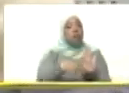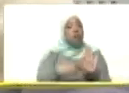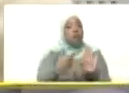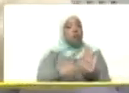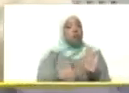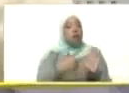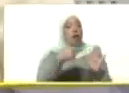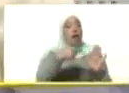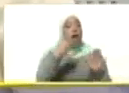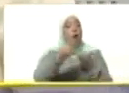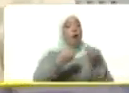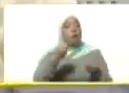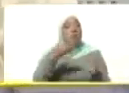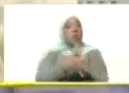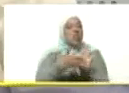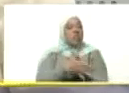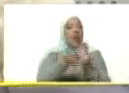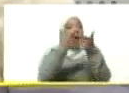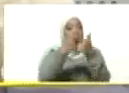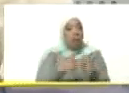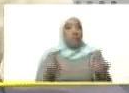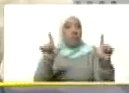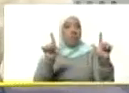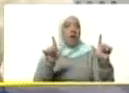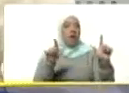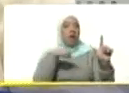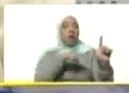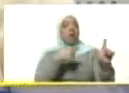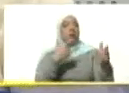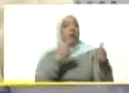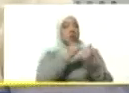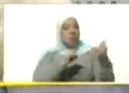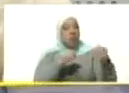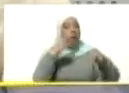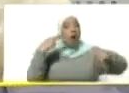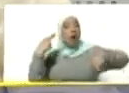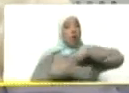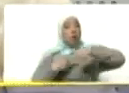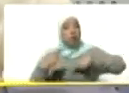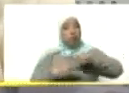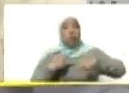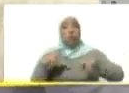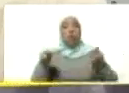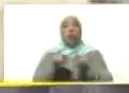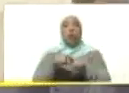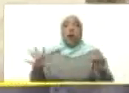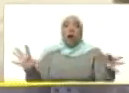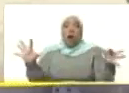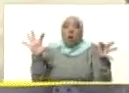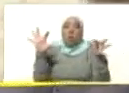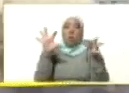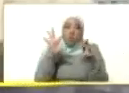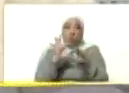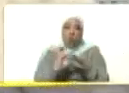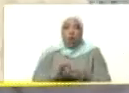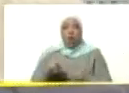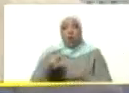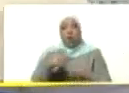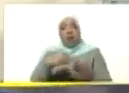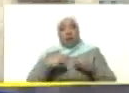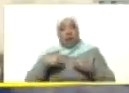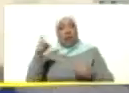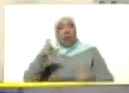libertadores, en principios revolucionarios, pero una unión sobre todo que tome en cuenta las necesidades de